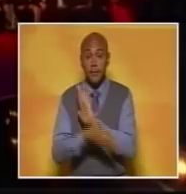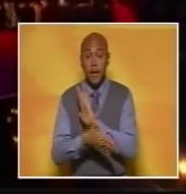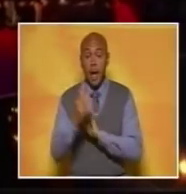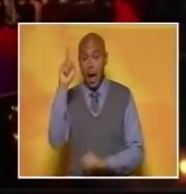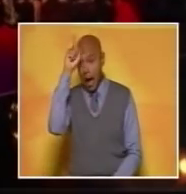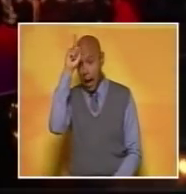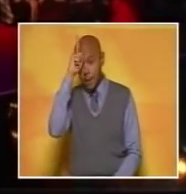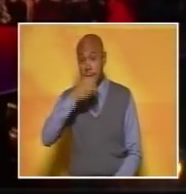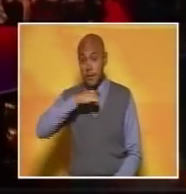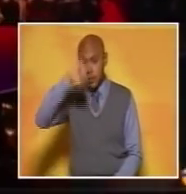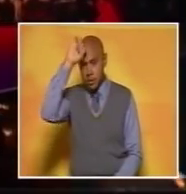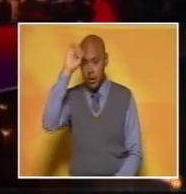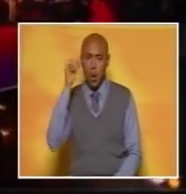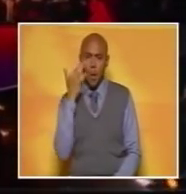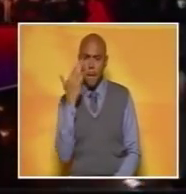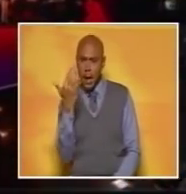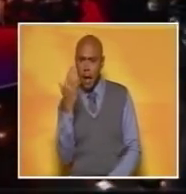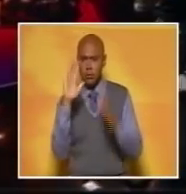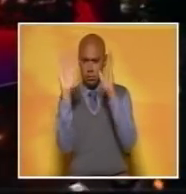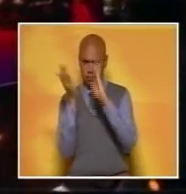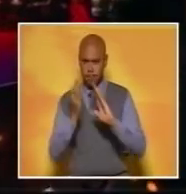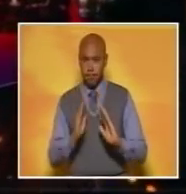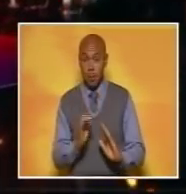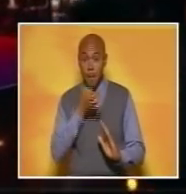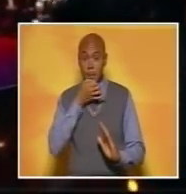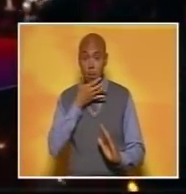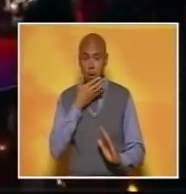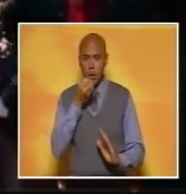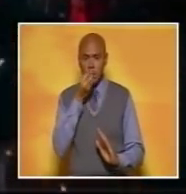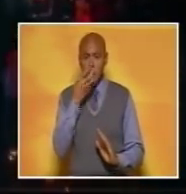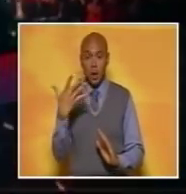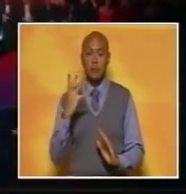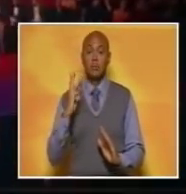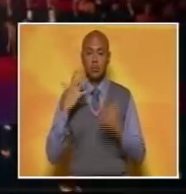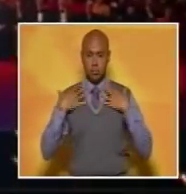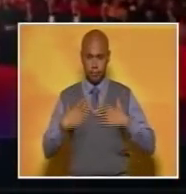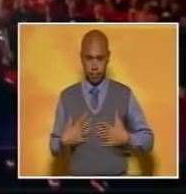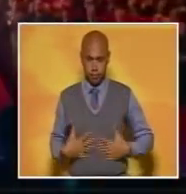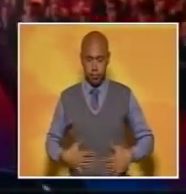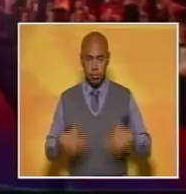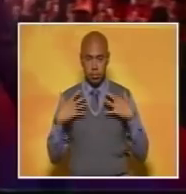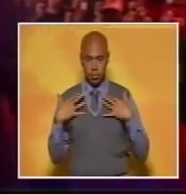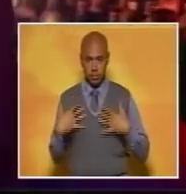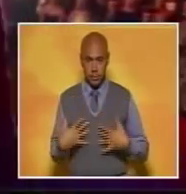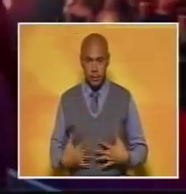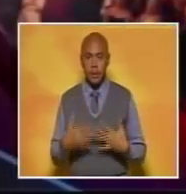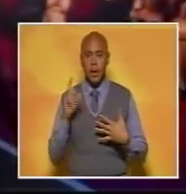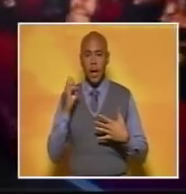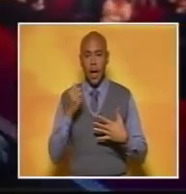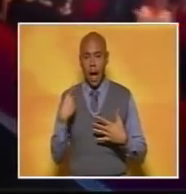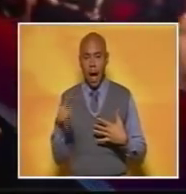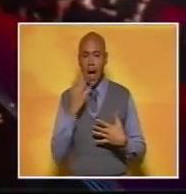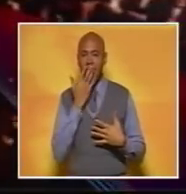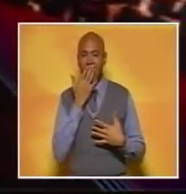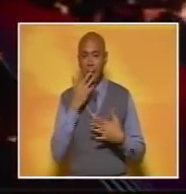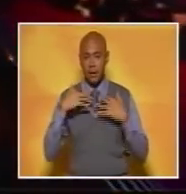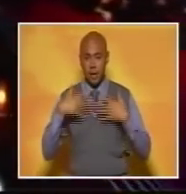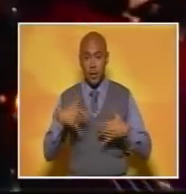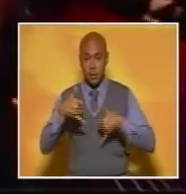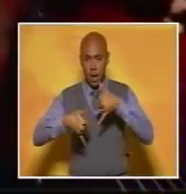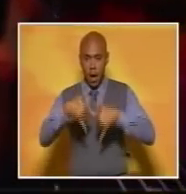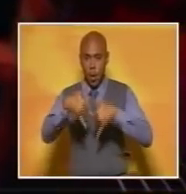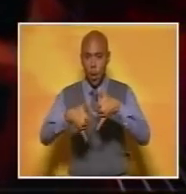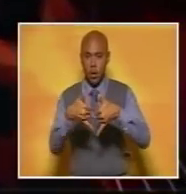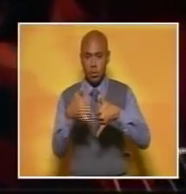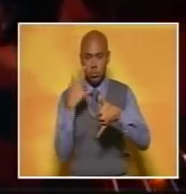se veía sensacional con un look de lentejuelas y con un escote que llevaba con medias negras y altos tacones del mismo